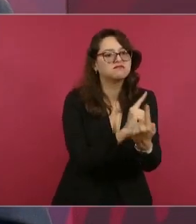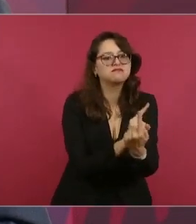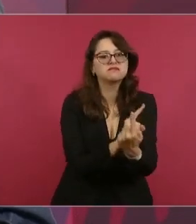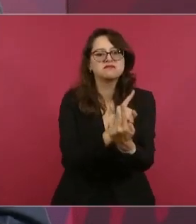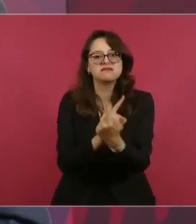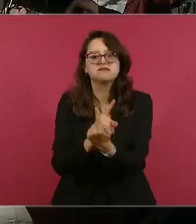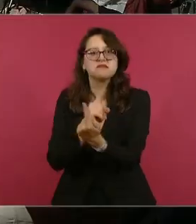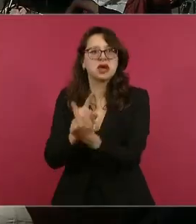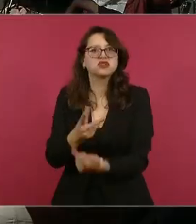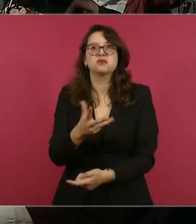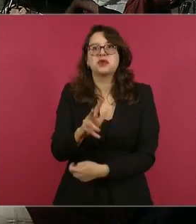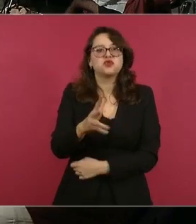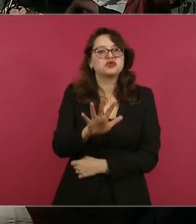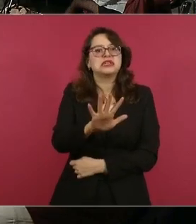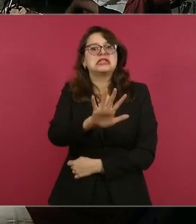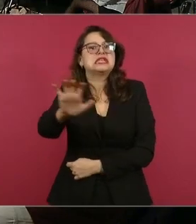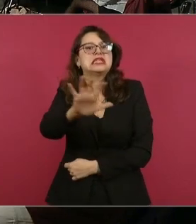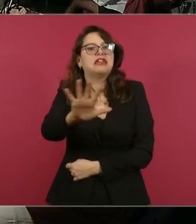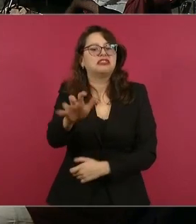en todo el camino.